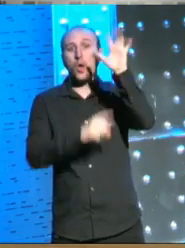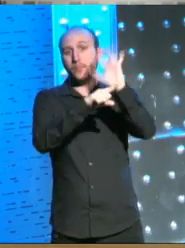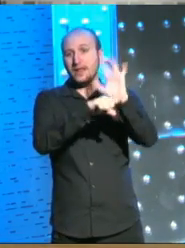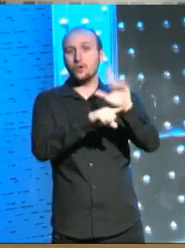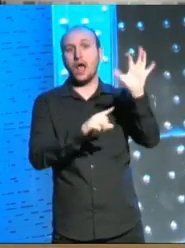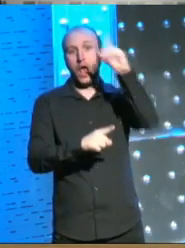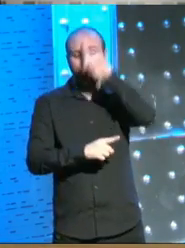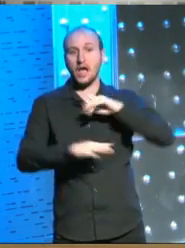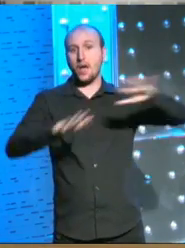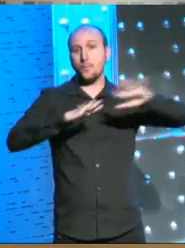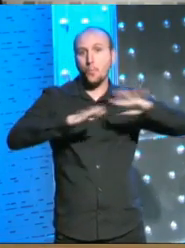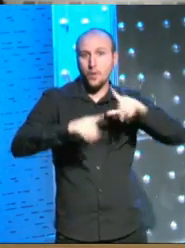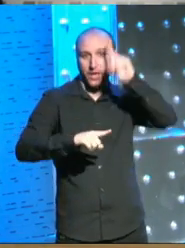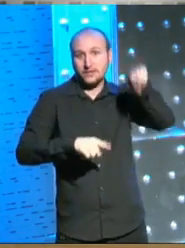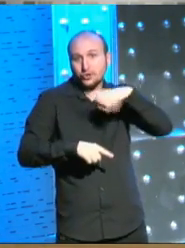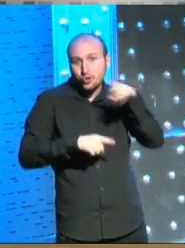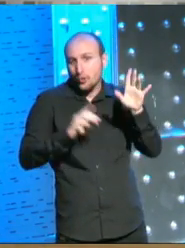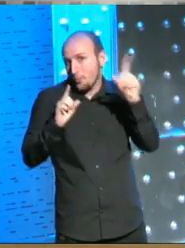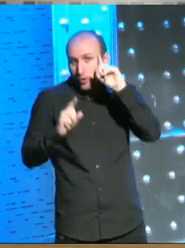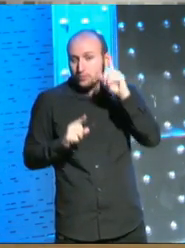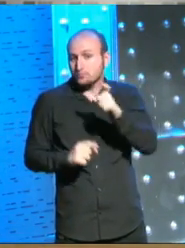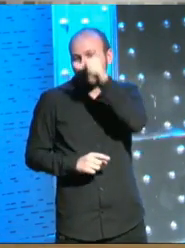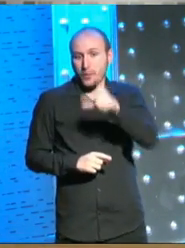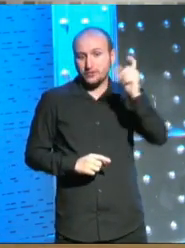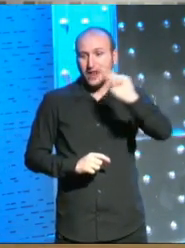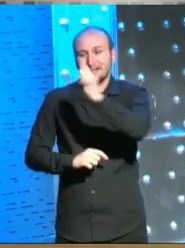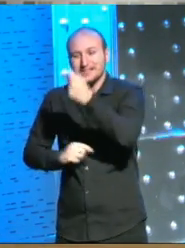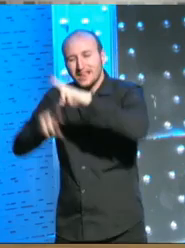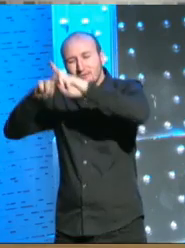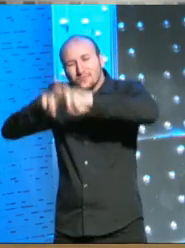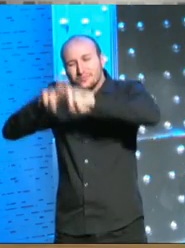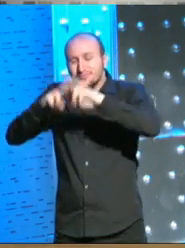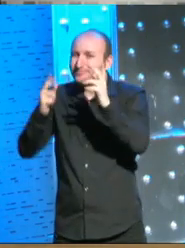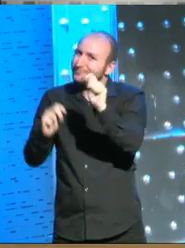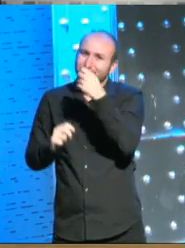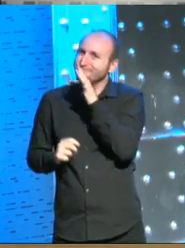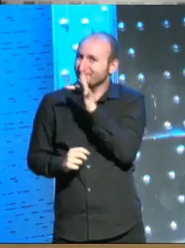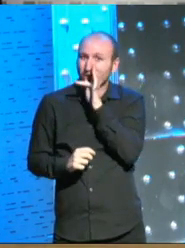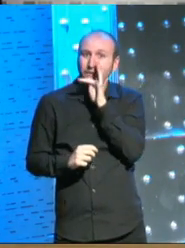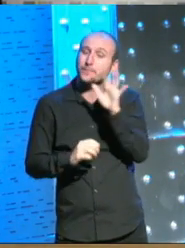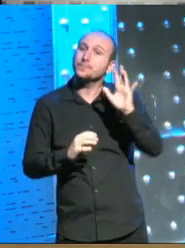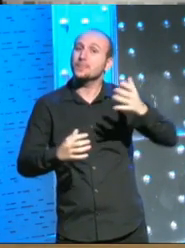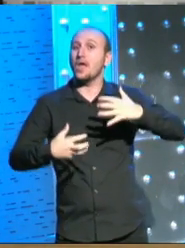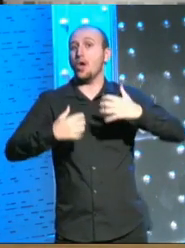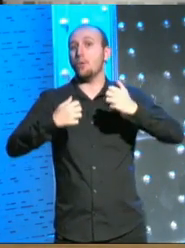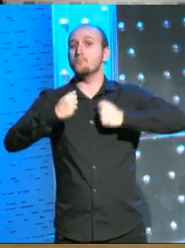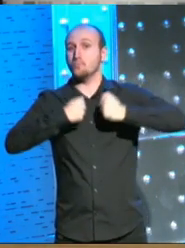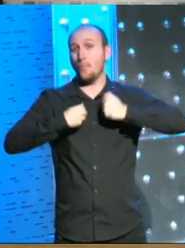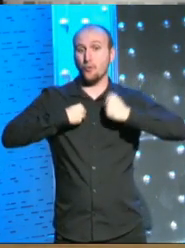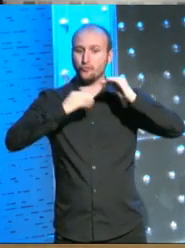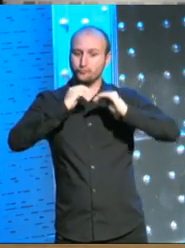¿no? De momento nadie lo ha conseguido. En los simios superiores